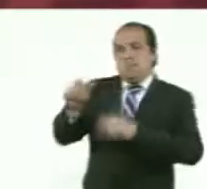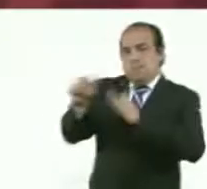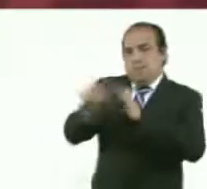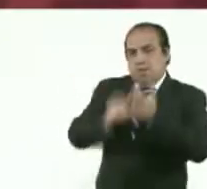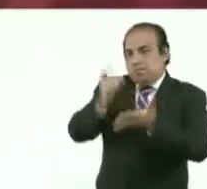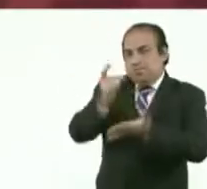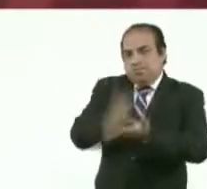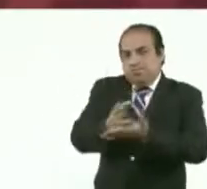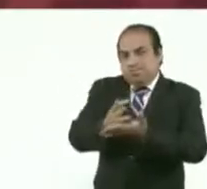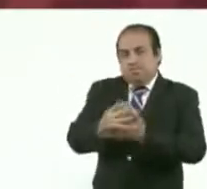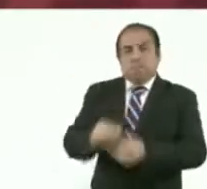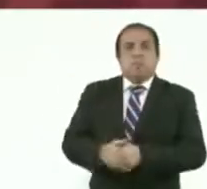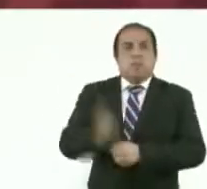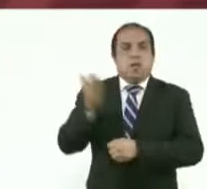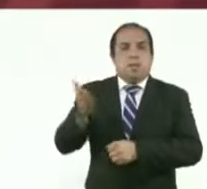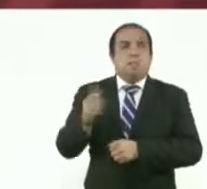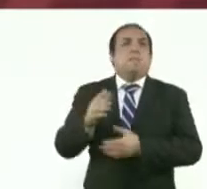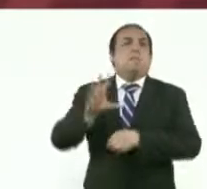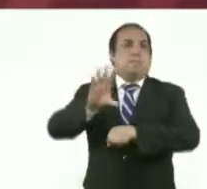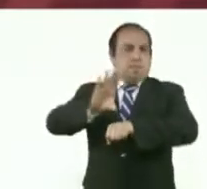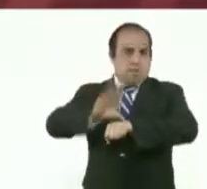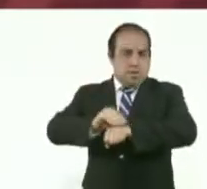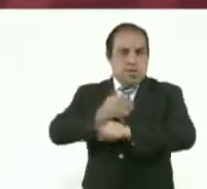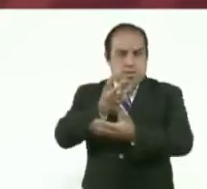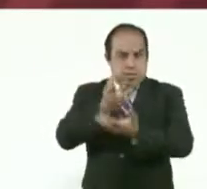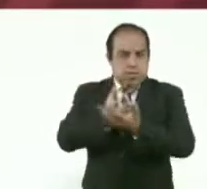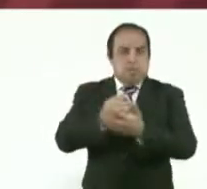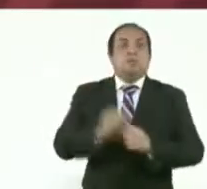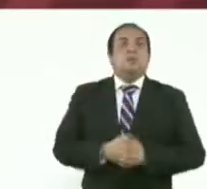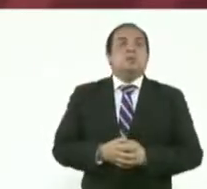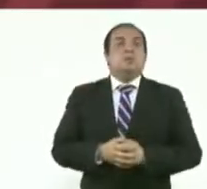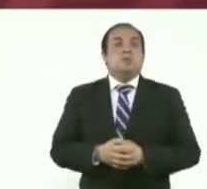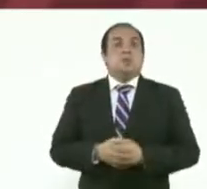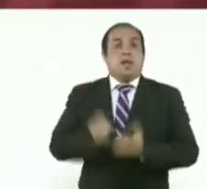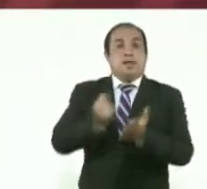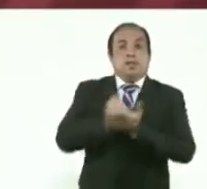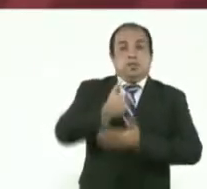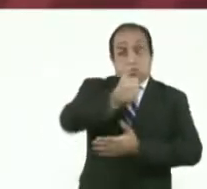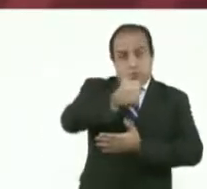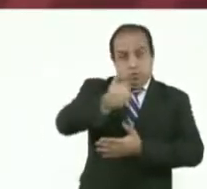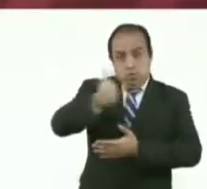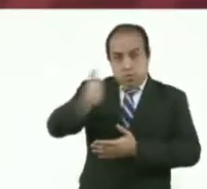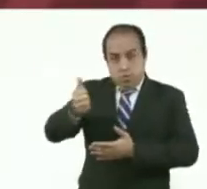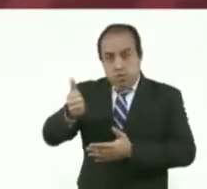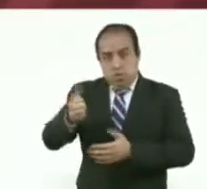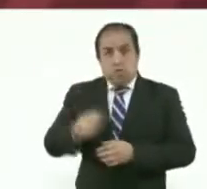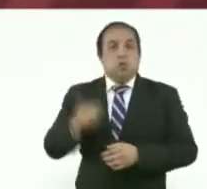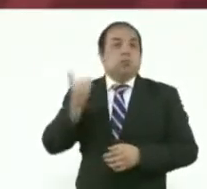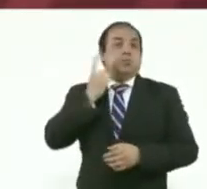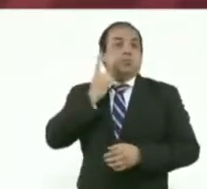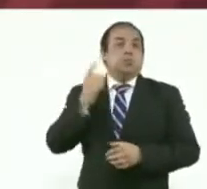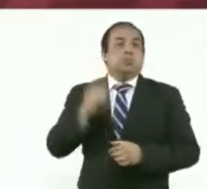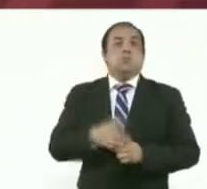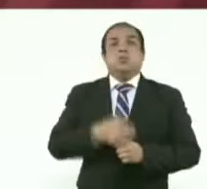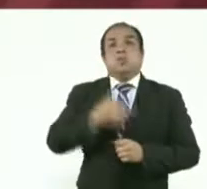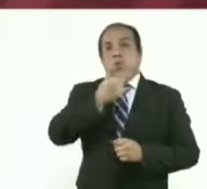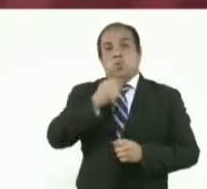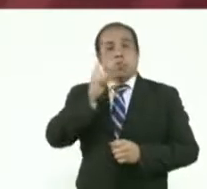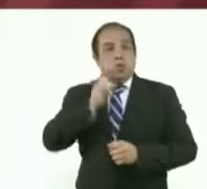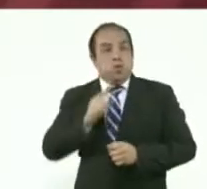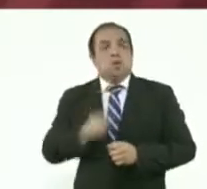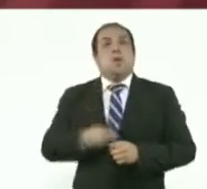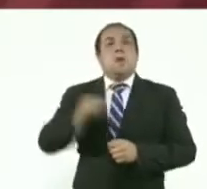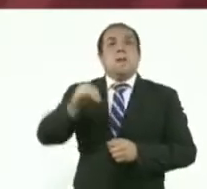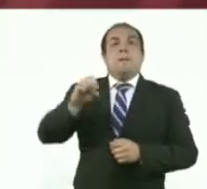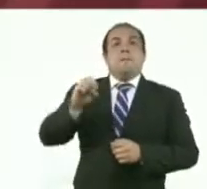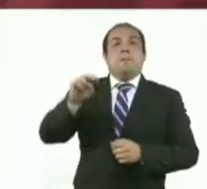nada más lo que entiendo que piden de licencia, y pues es una decisión personal de cada diputado o diputada de Morena que toman